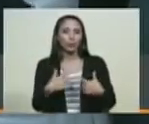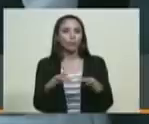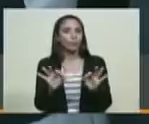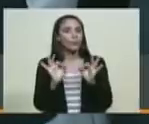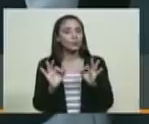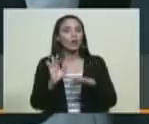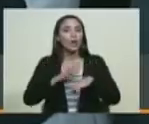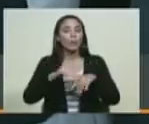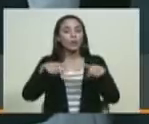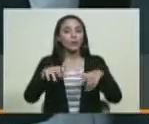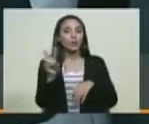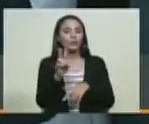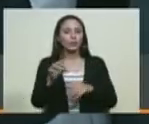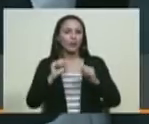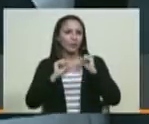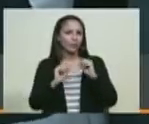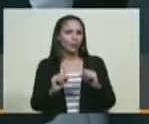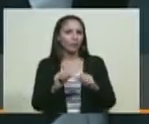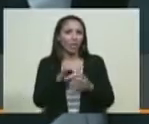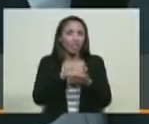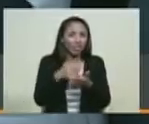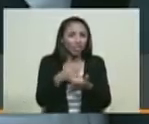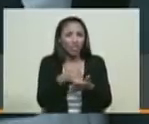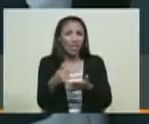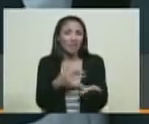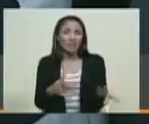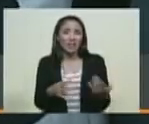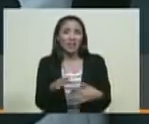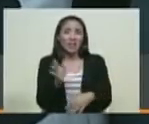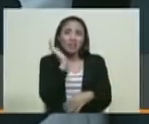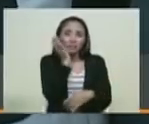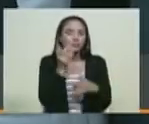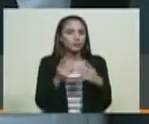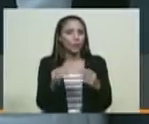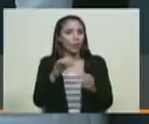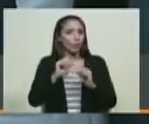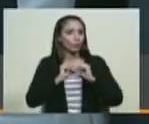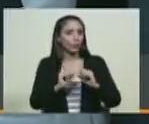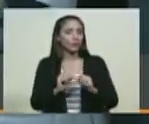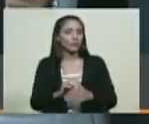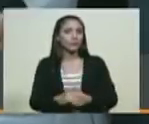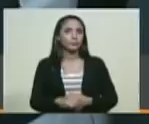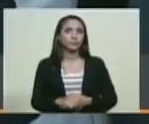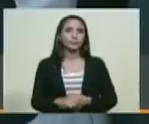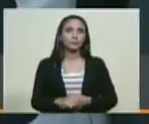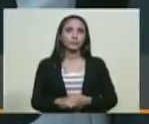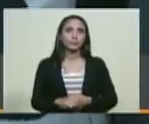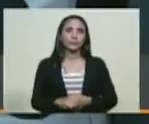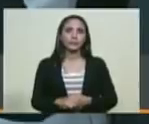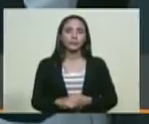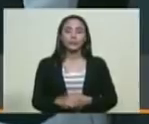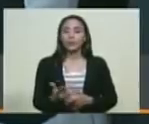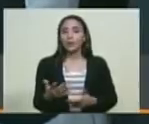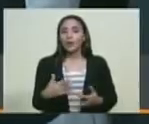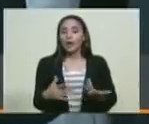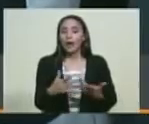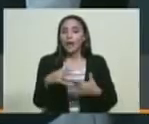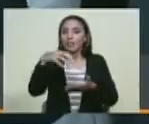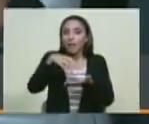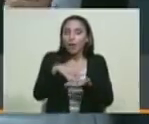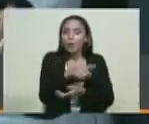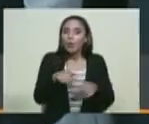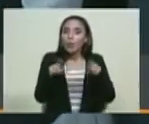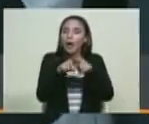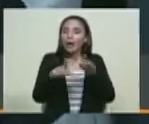hay un Estado fuerte, hay un Estado funcionando, hay un Estado con legitimidad real